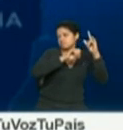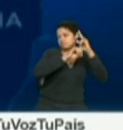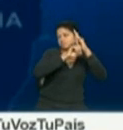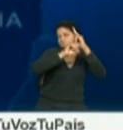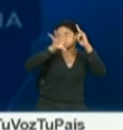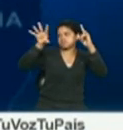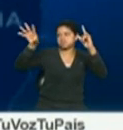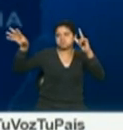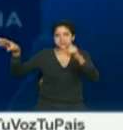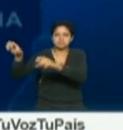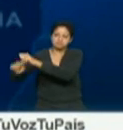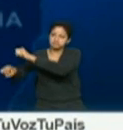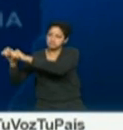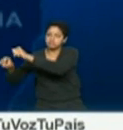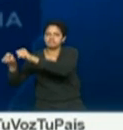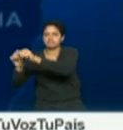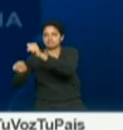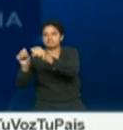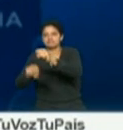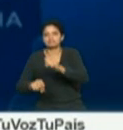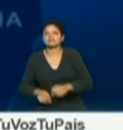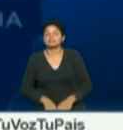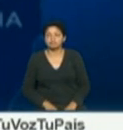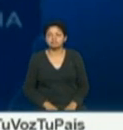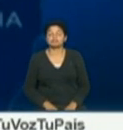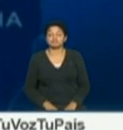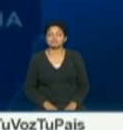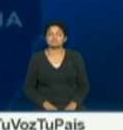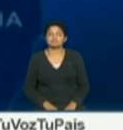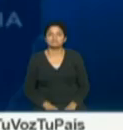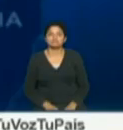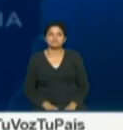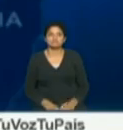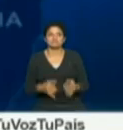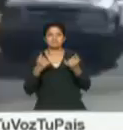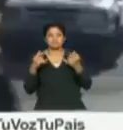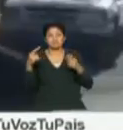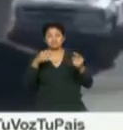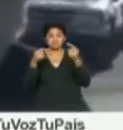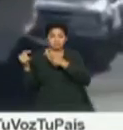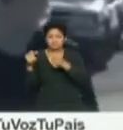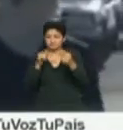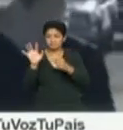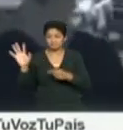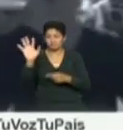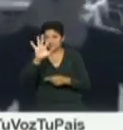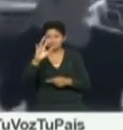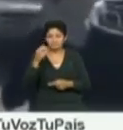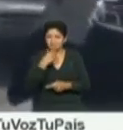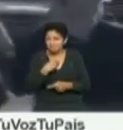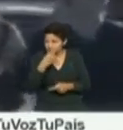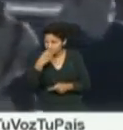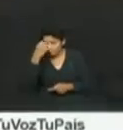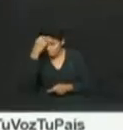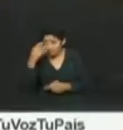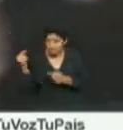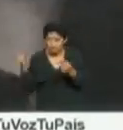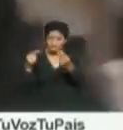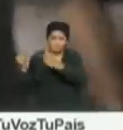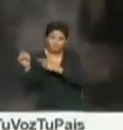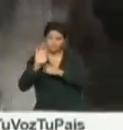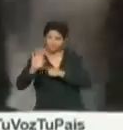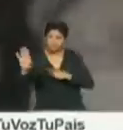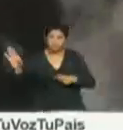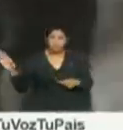contra barcos militares y contra territorio saudí tras el bombardeo de la aviación de Arabia Saudí en Sanaa durante un funeral. El